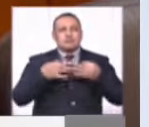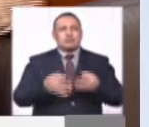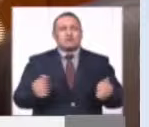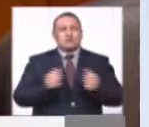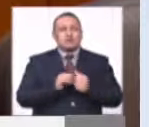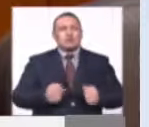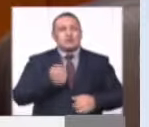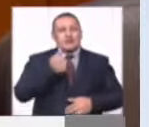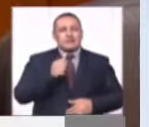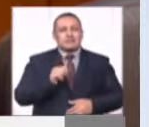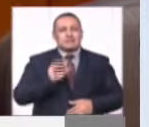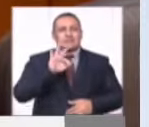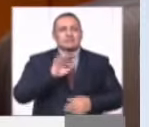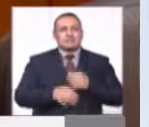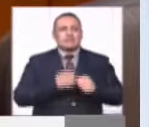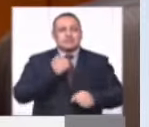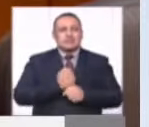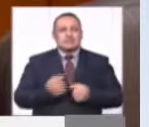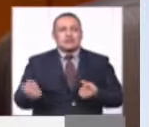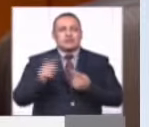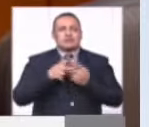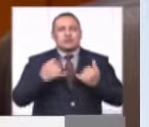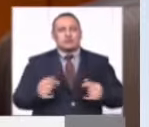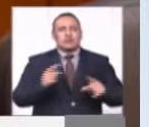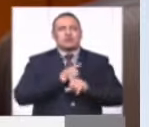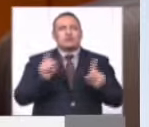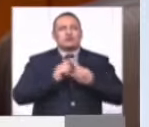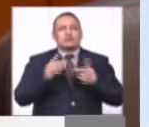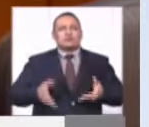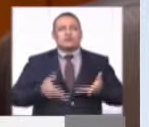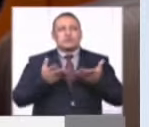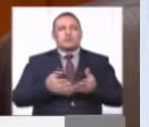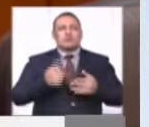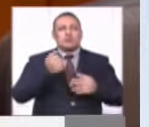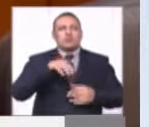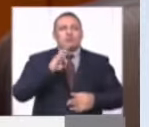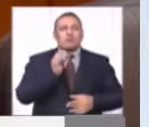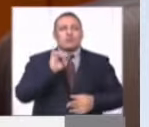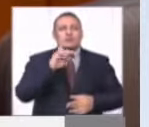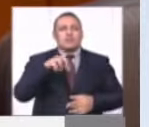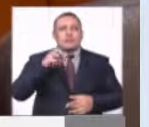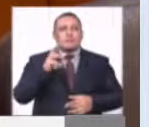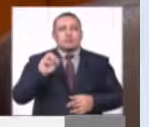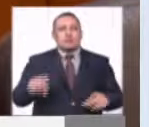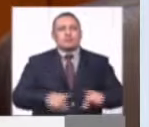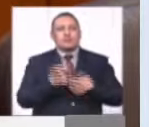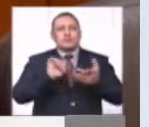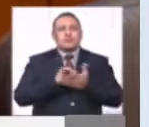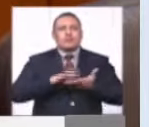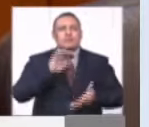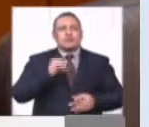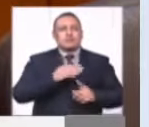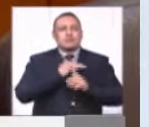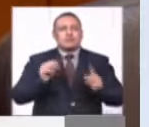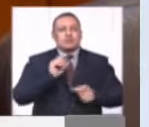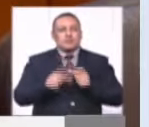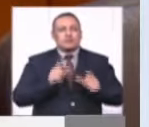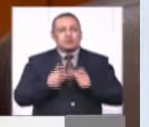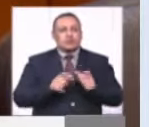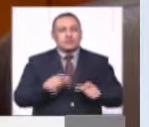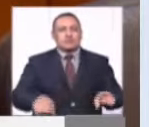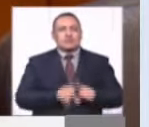casi 3 años y hasta ahora no se le puede otorgar una buena PRO para que más de 500,000 de